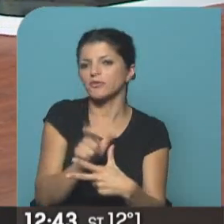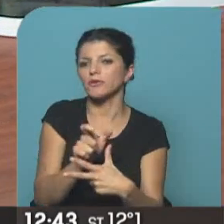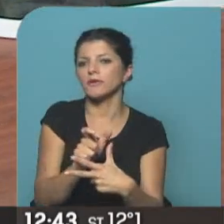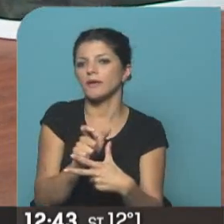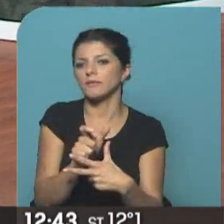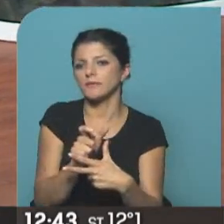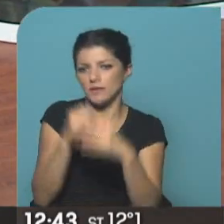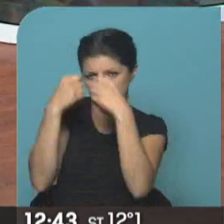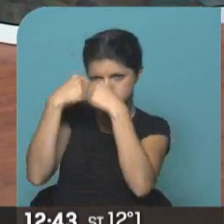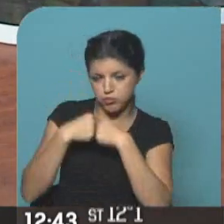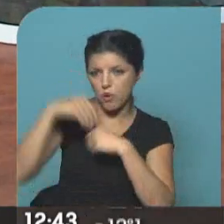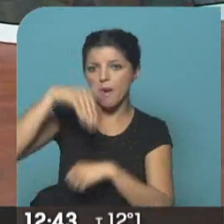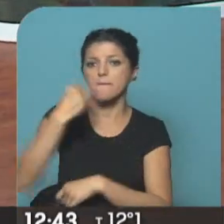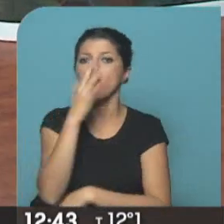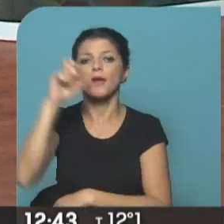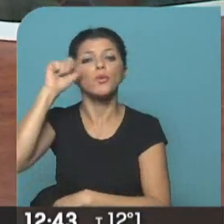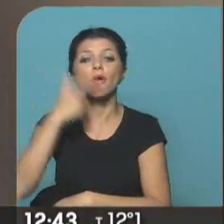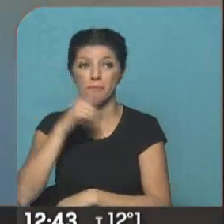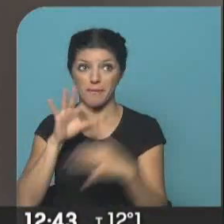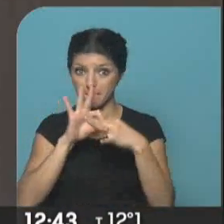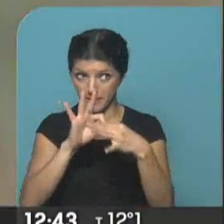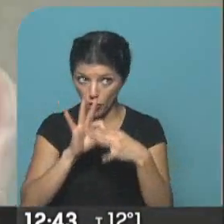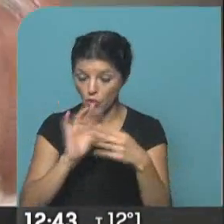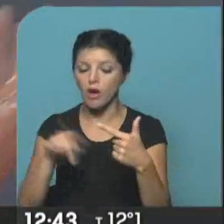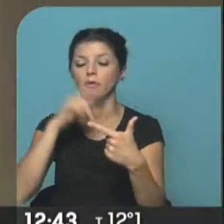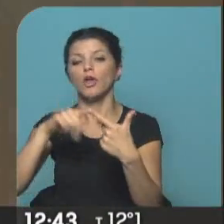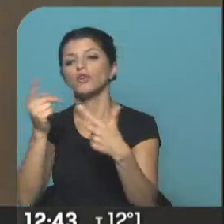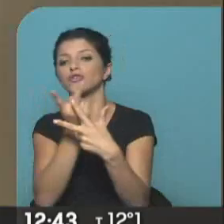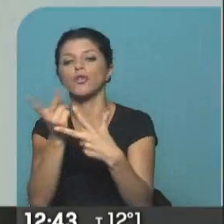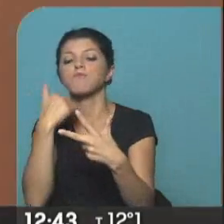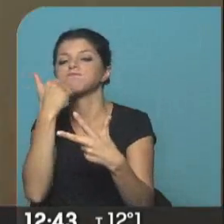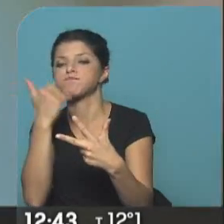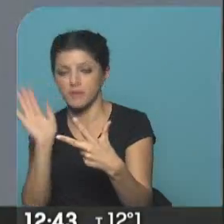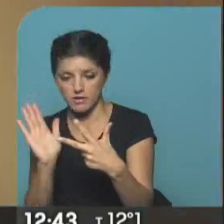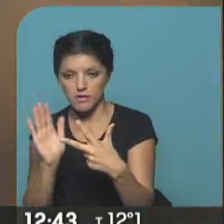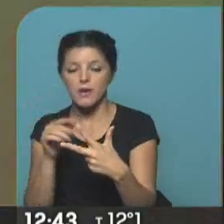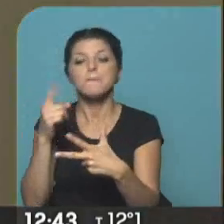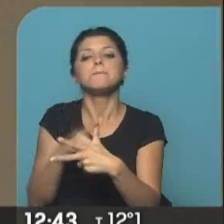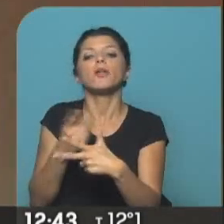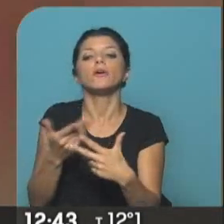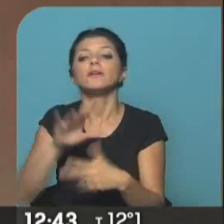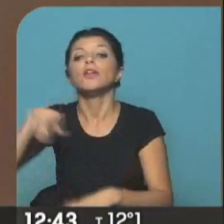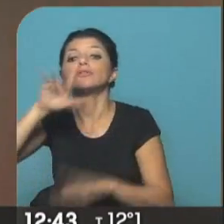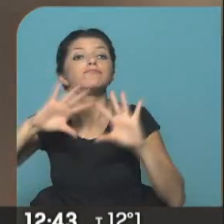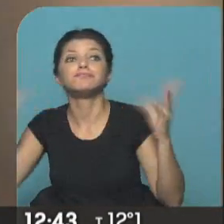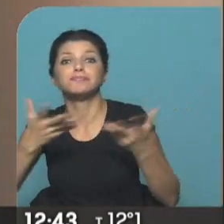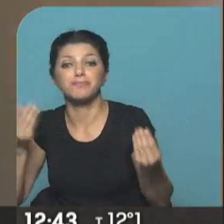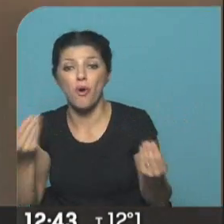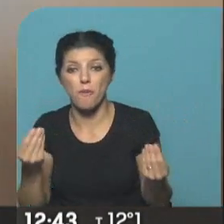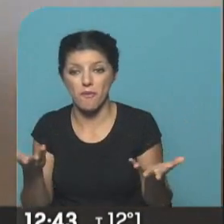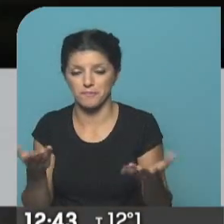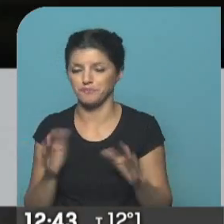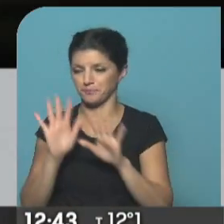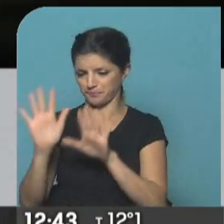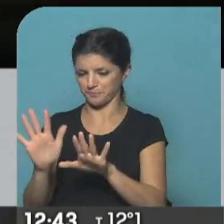un refugiado marroquí, también estaría vinculado con esto. Los otros 2 todavía no se sabe. Pero ¿qué pasa con el resto de la humanidad? No, claro, yo creo que, a